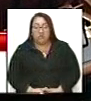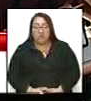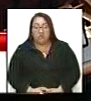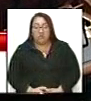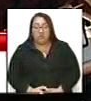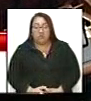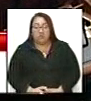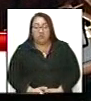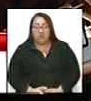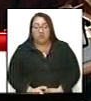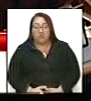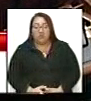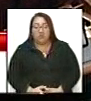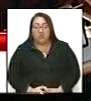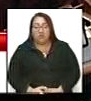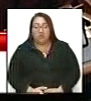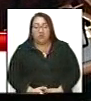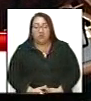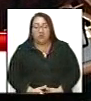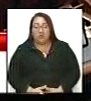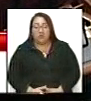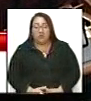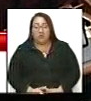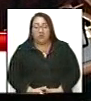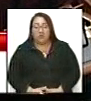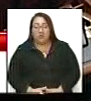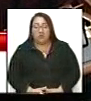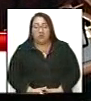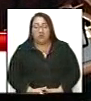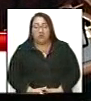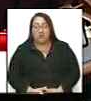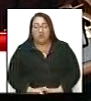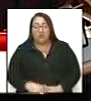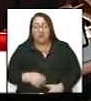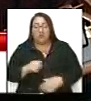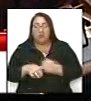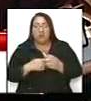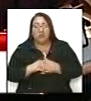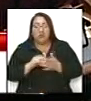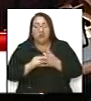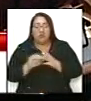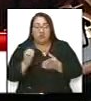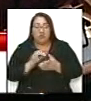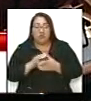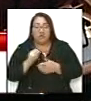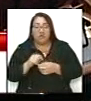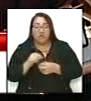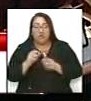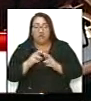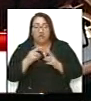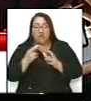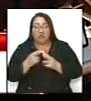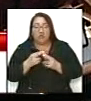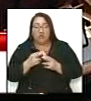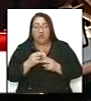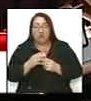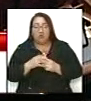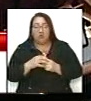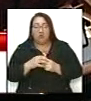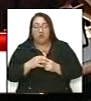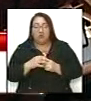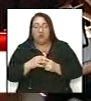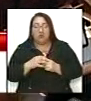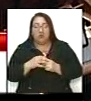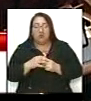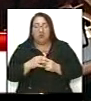hemos discutido con respecto a la metodología. Este no es un debate nuevo. Y convenimos en esta sesión de que deberíamos tener